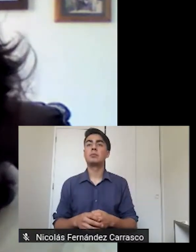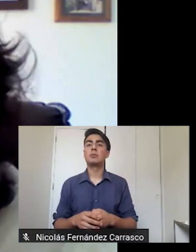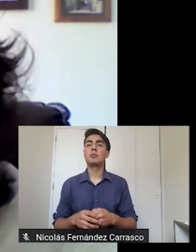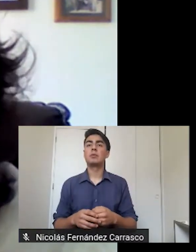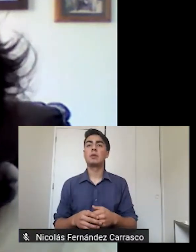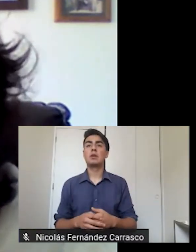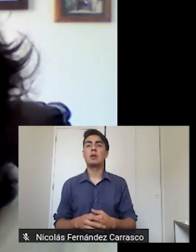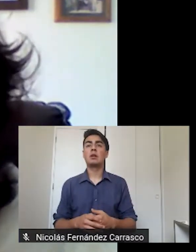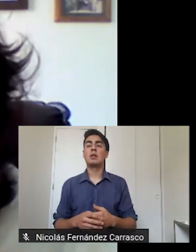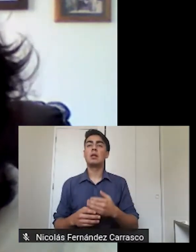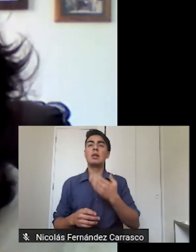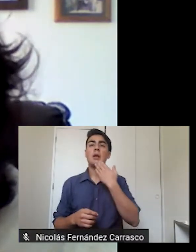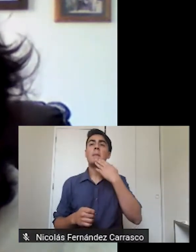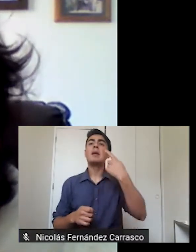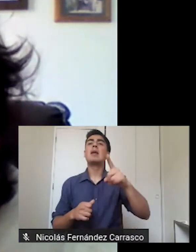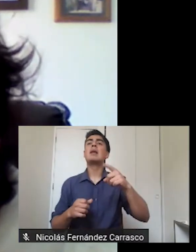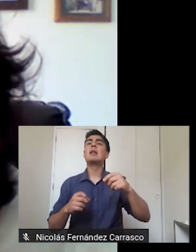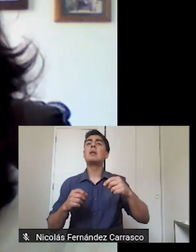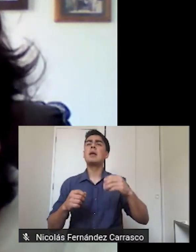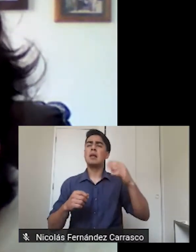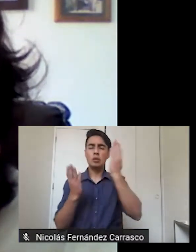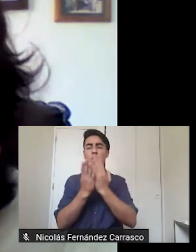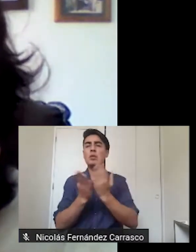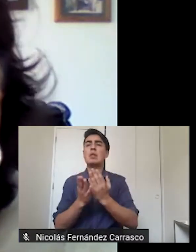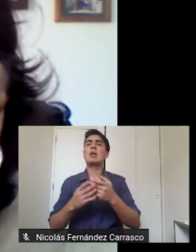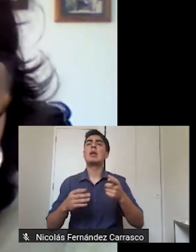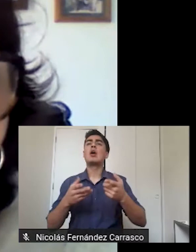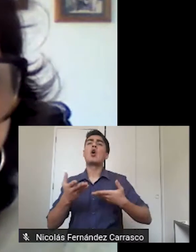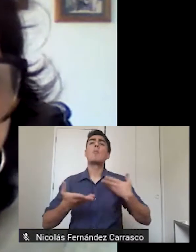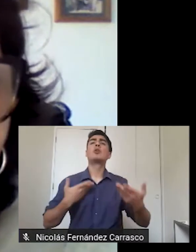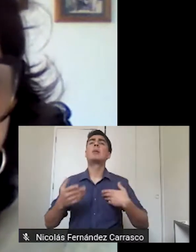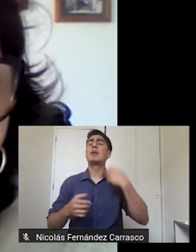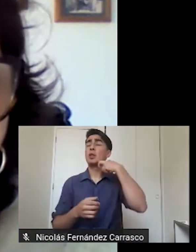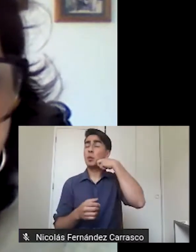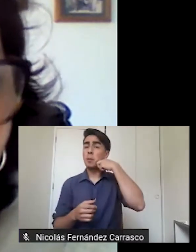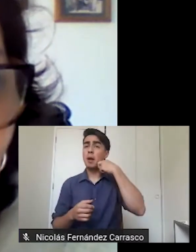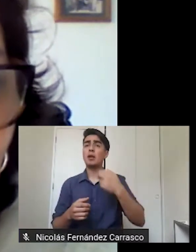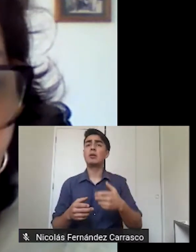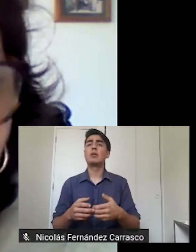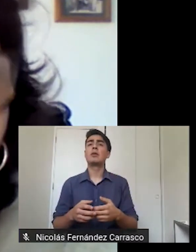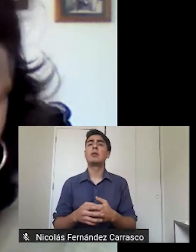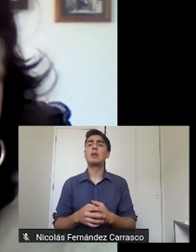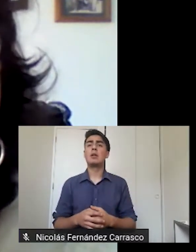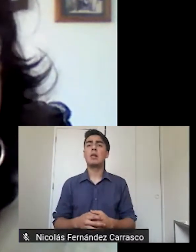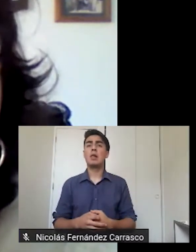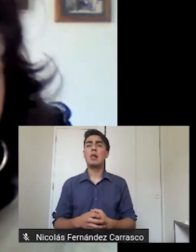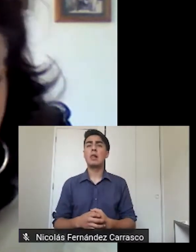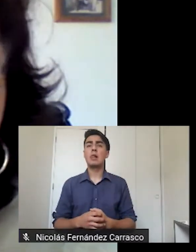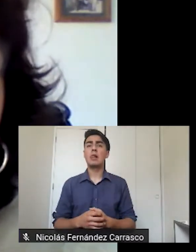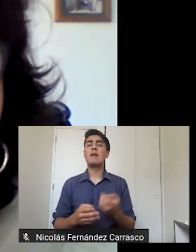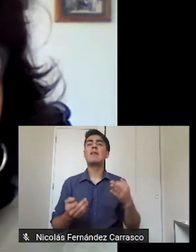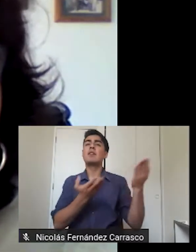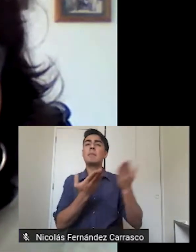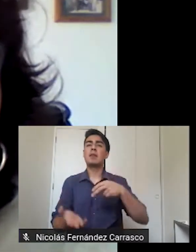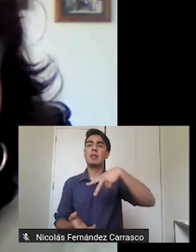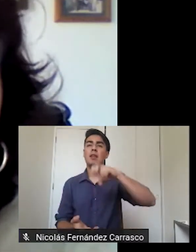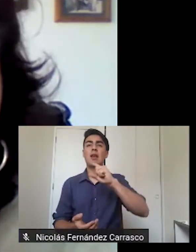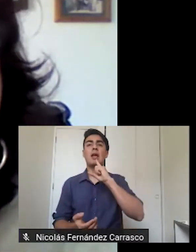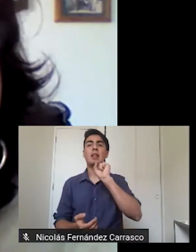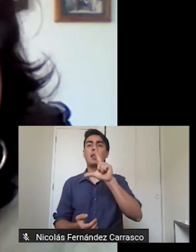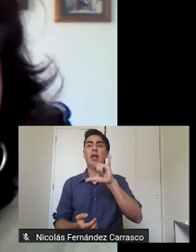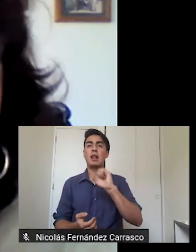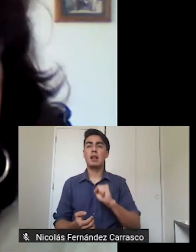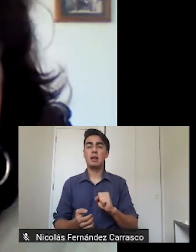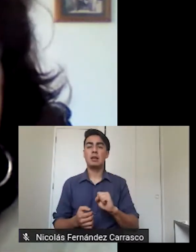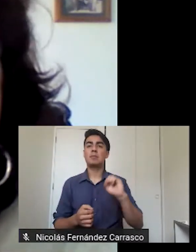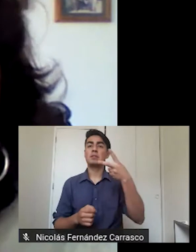Asentamientos Humanos y Medio Ambiente, y es estudiante del Doctorado en Educación de nuestra universidad. Bienvenida, Natalia.